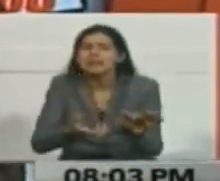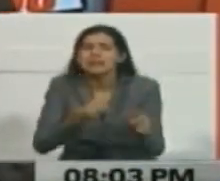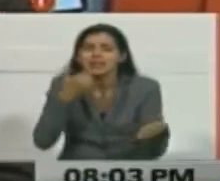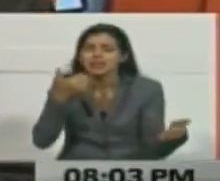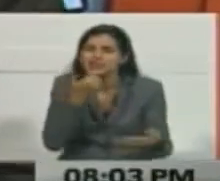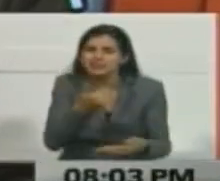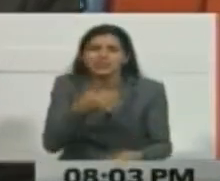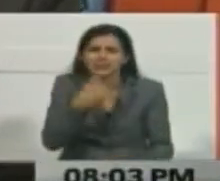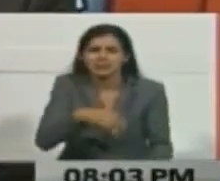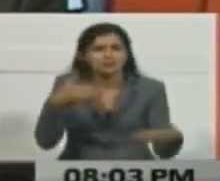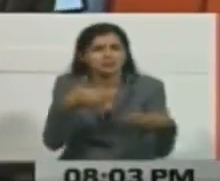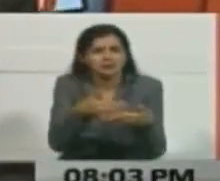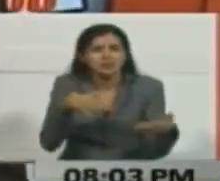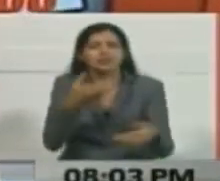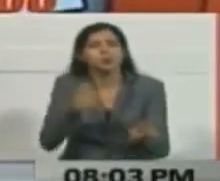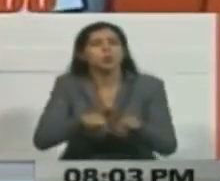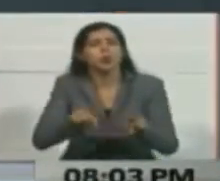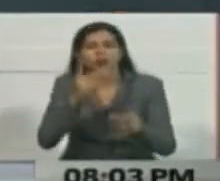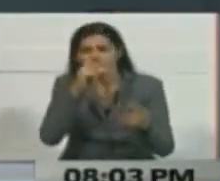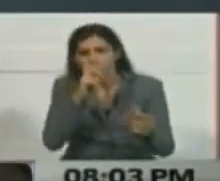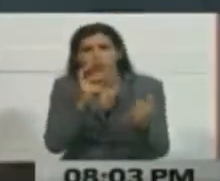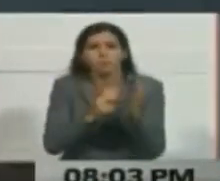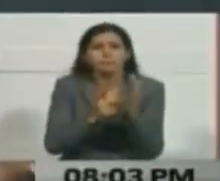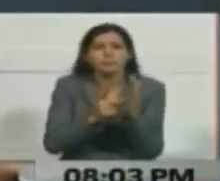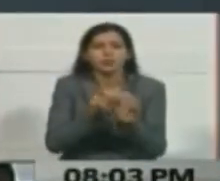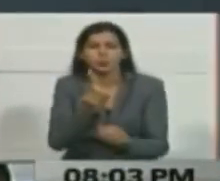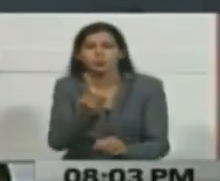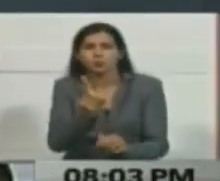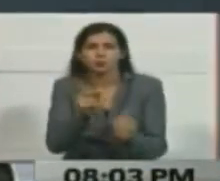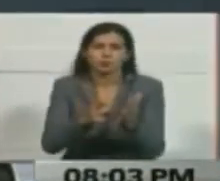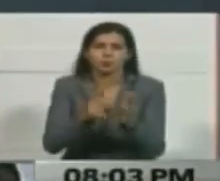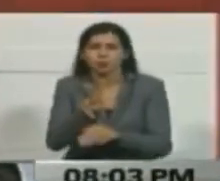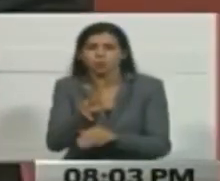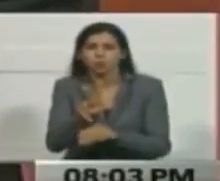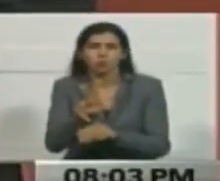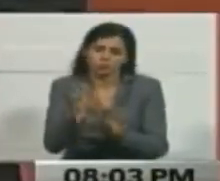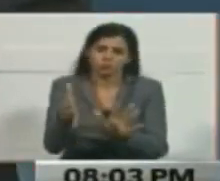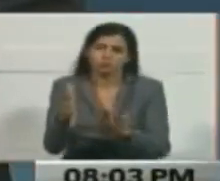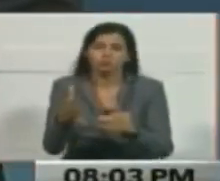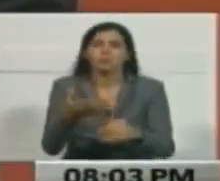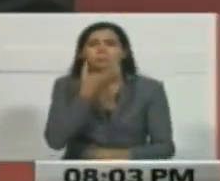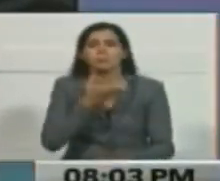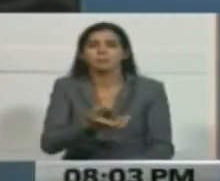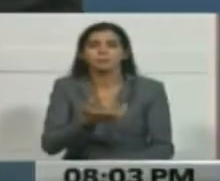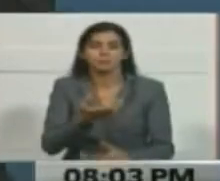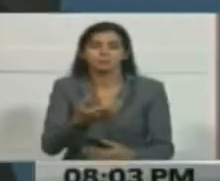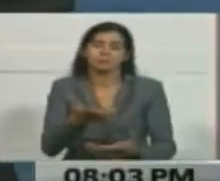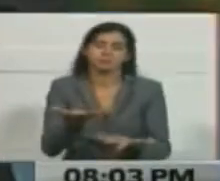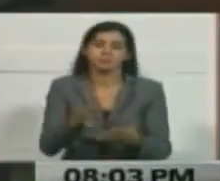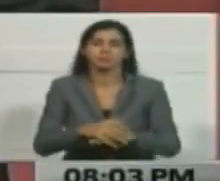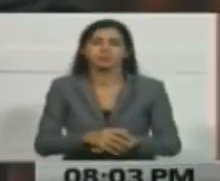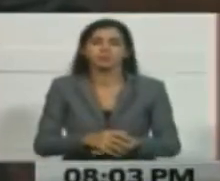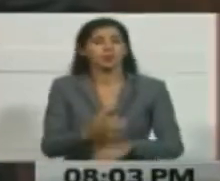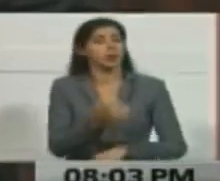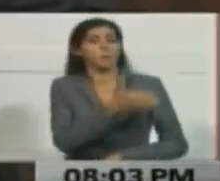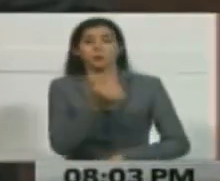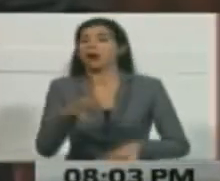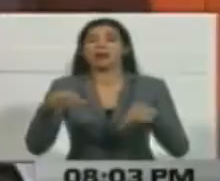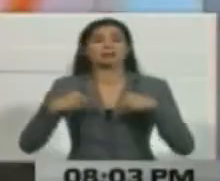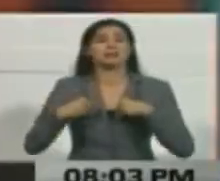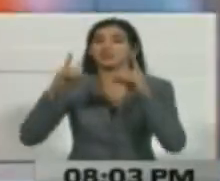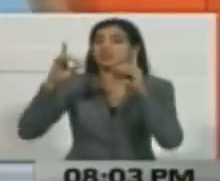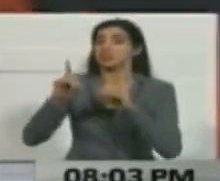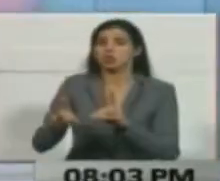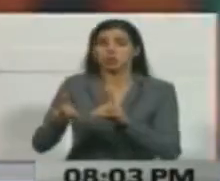paro petrolero. La MUT no acepta ni las condiciones ni las decisiones del Consejo Nacional